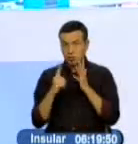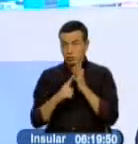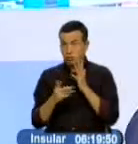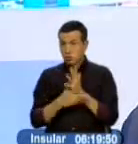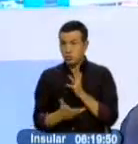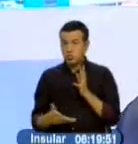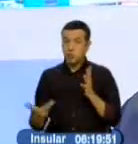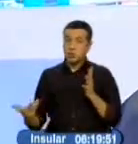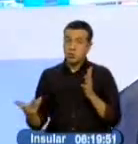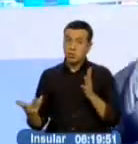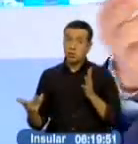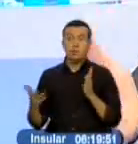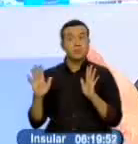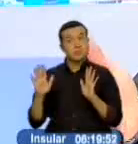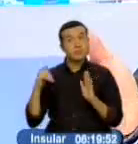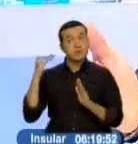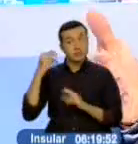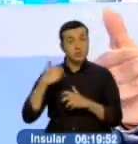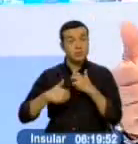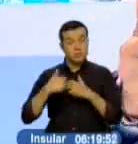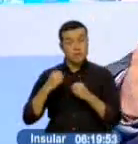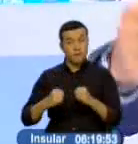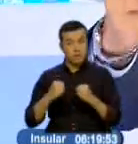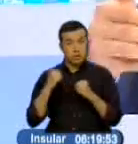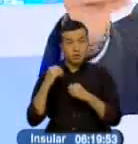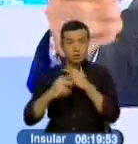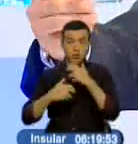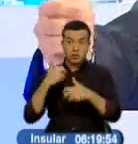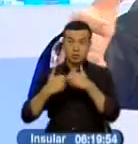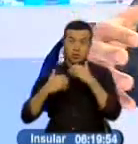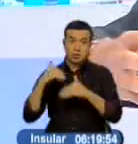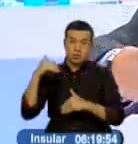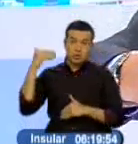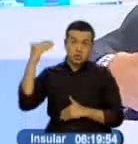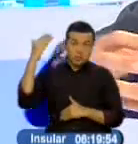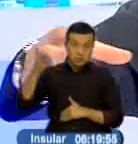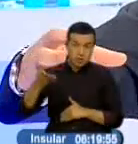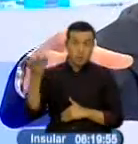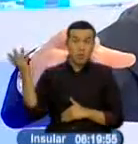hablamos, ese rezago se potencia. Okay. Y finalmente se potencia no solo